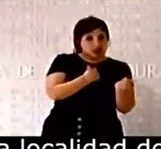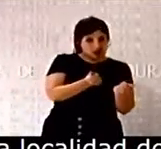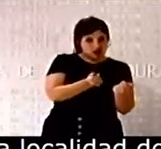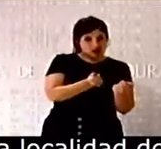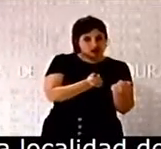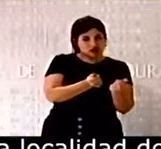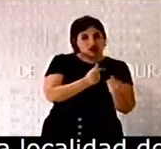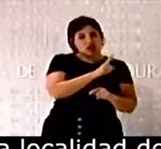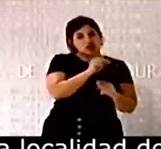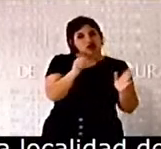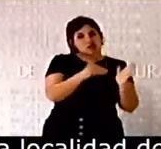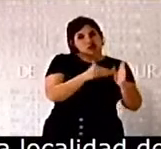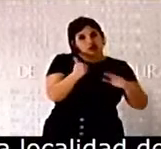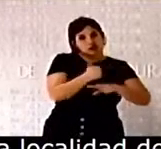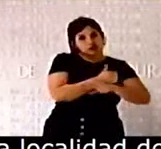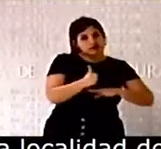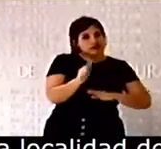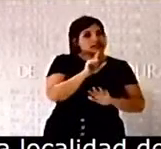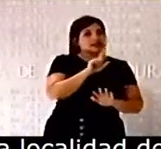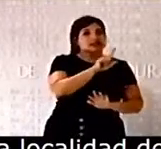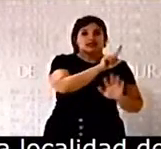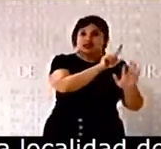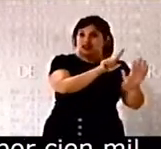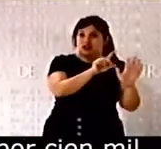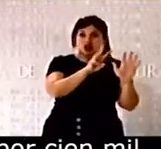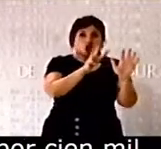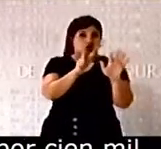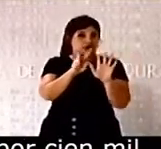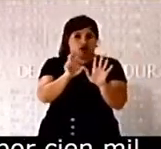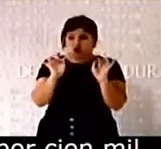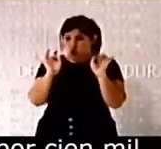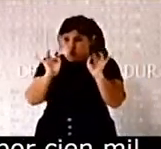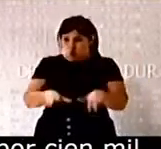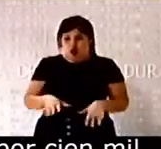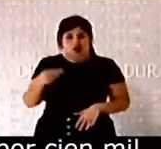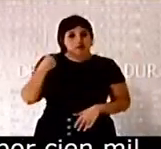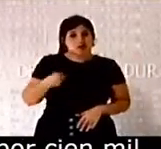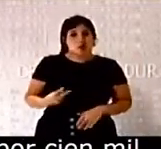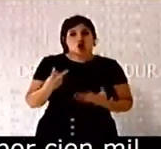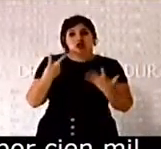de 682, porque todos los casos se han dado en los últimos 7 días.